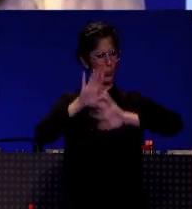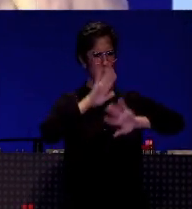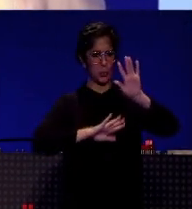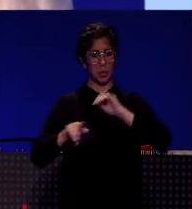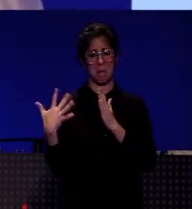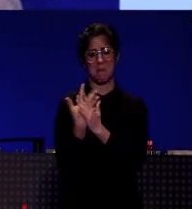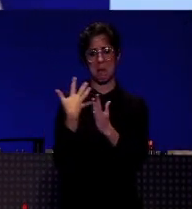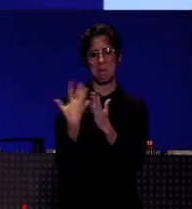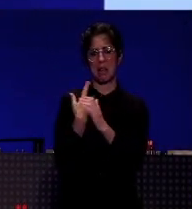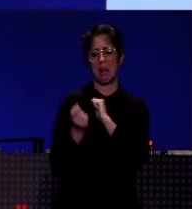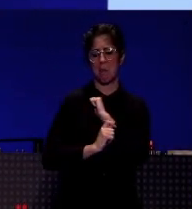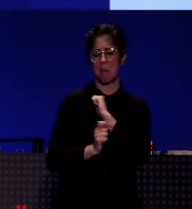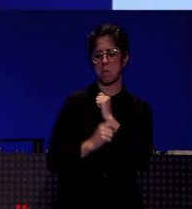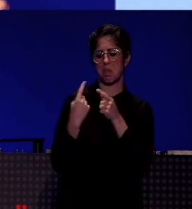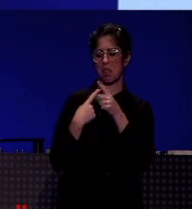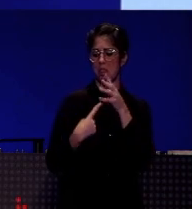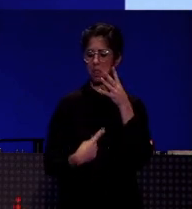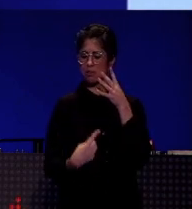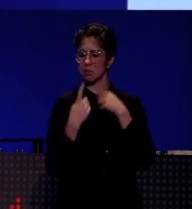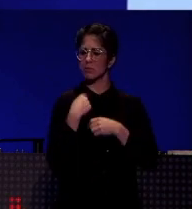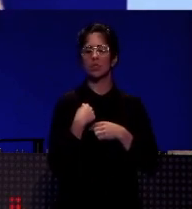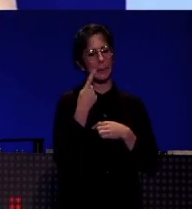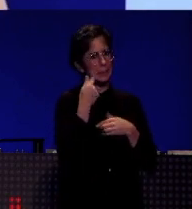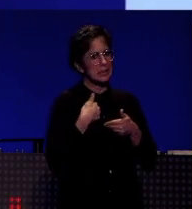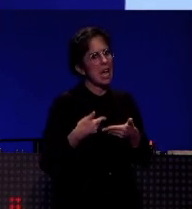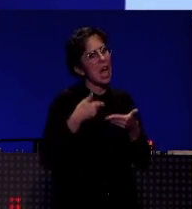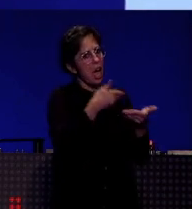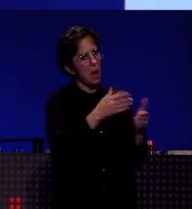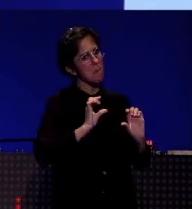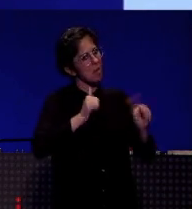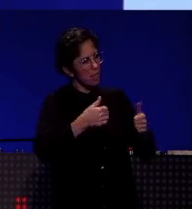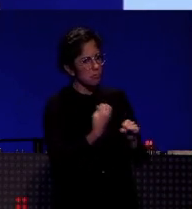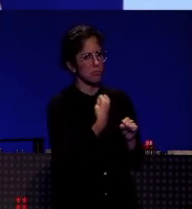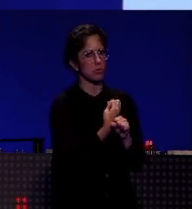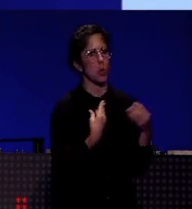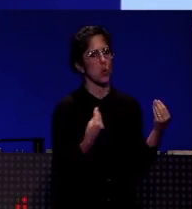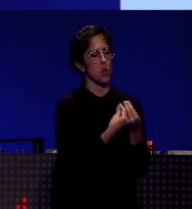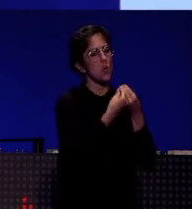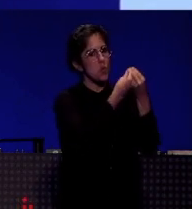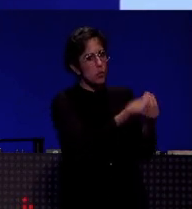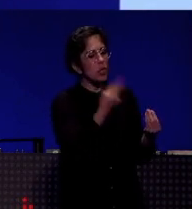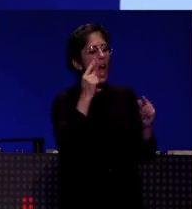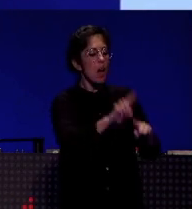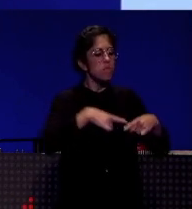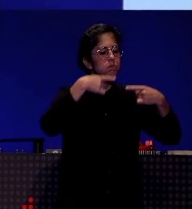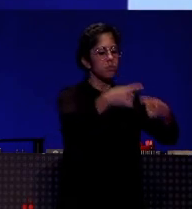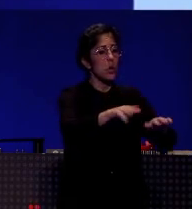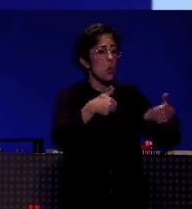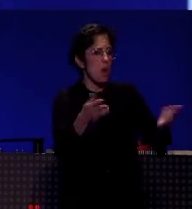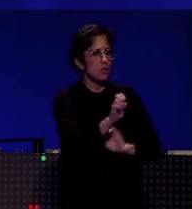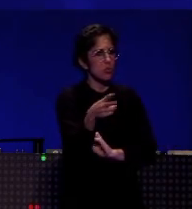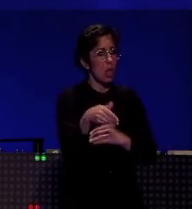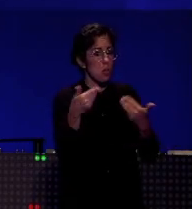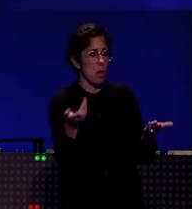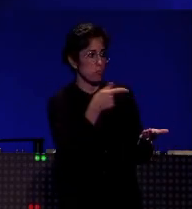me dijo que lo intentáramos venga vamos a empezar yo te ayudo empezamos a trabajar juntas y a ver qué sale de aquí nada tiene sí con nada te puedes quedar